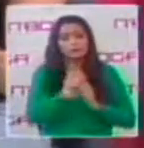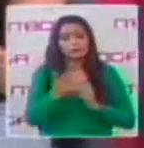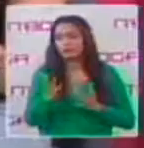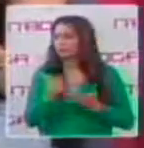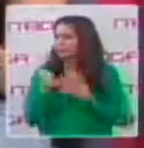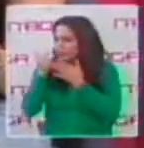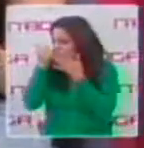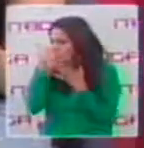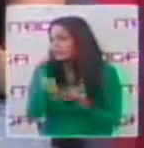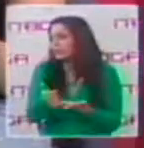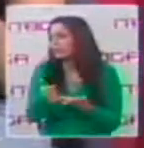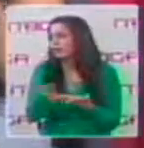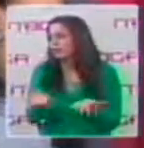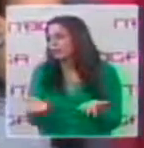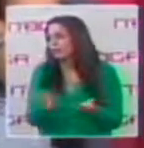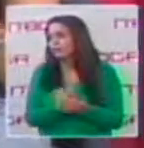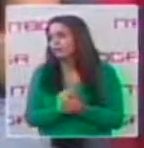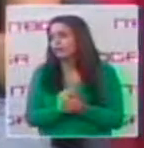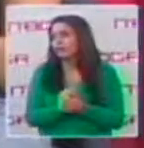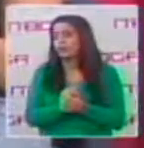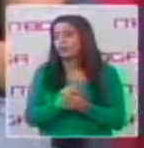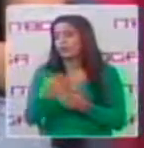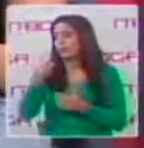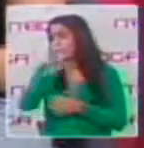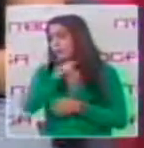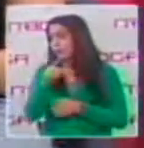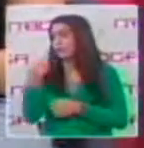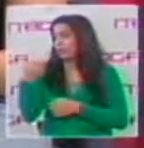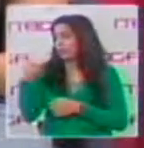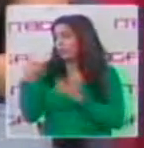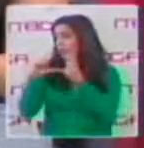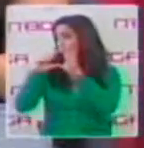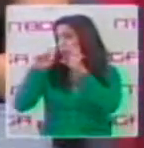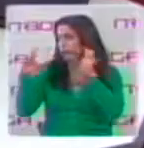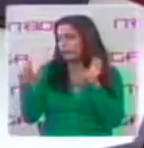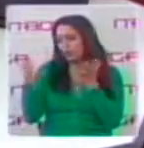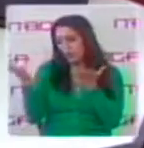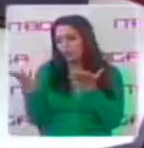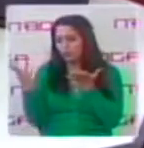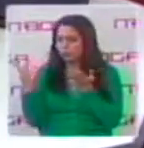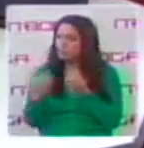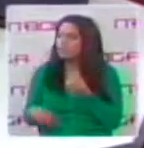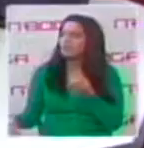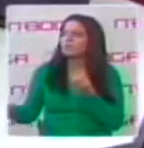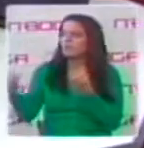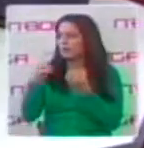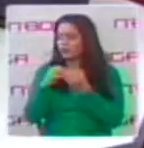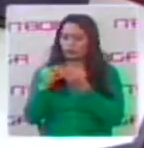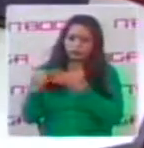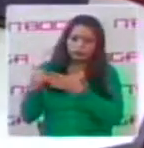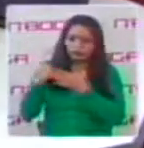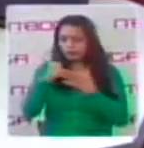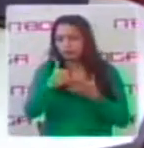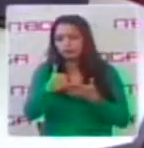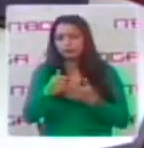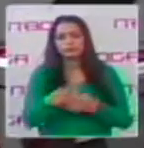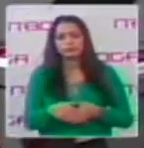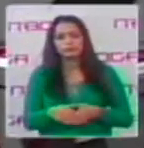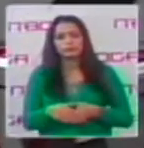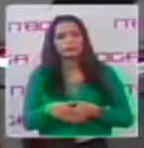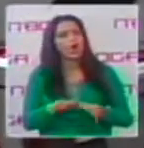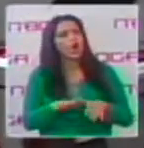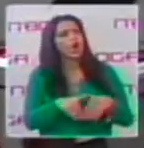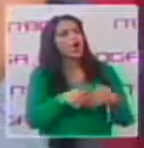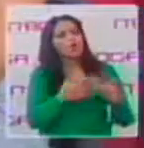¿por qué no ayudar? Uh-huh. Y los empresarios más que nada que pueden aportar con un granito de arena, los invitamos a ellos. Carla, ¿y cómo sería esa